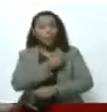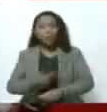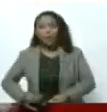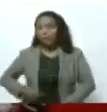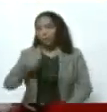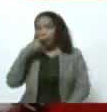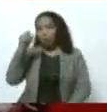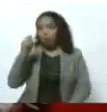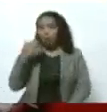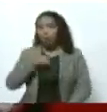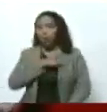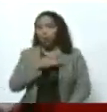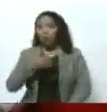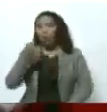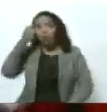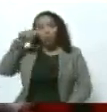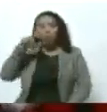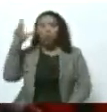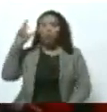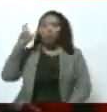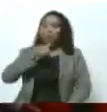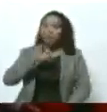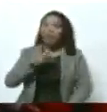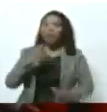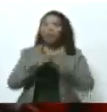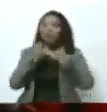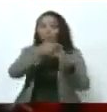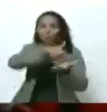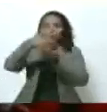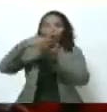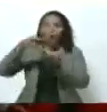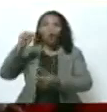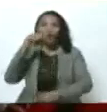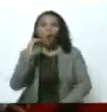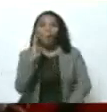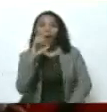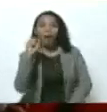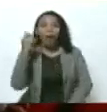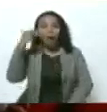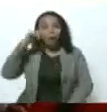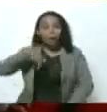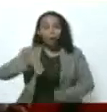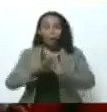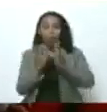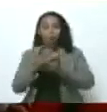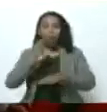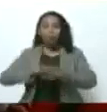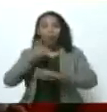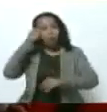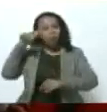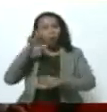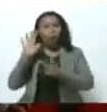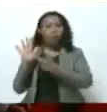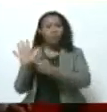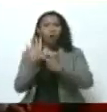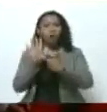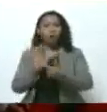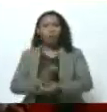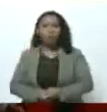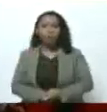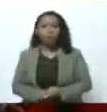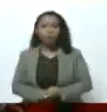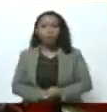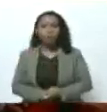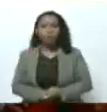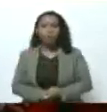Nicolás Maduro, nuestro pueblo merece todos los premios Nobel que existan en el mundo, porque realmente es un pueblo ejemplar.